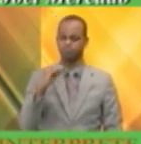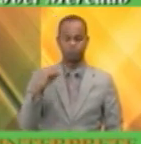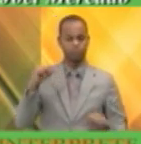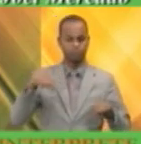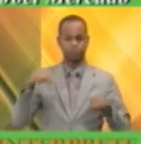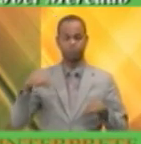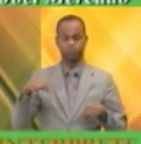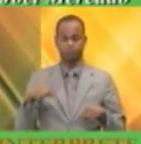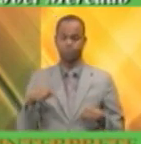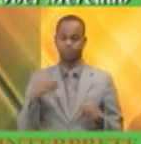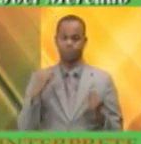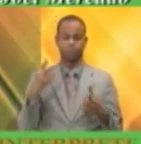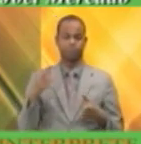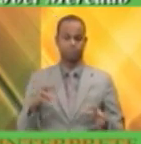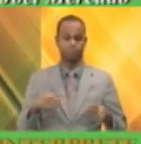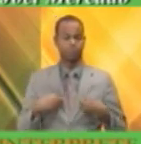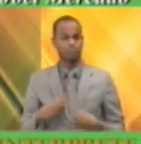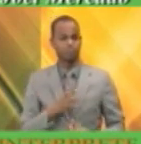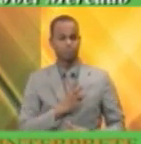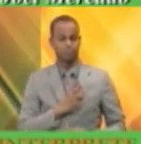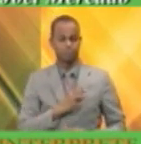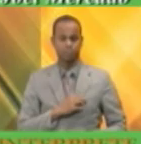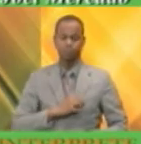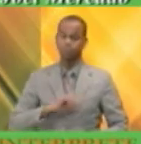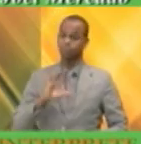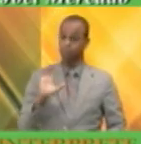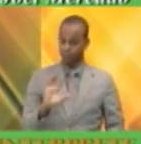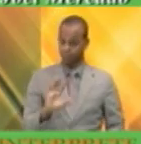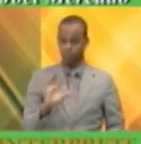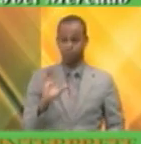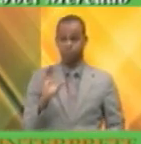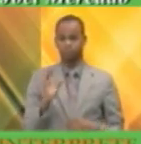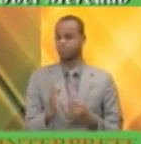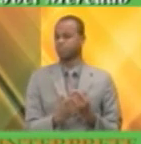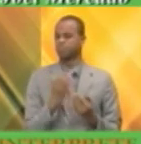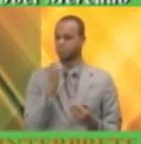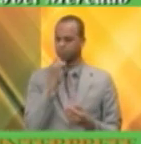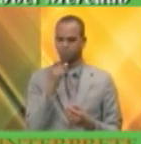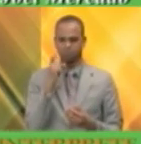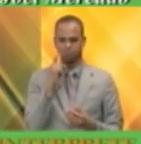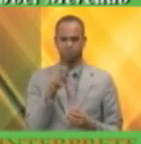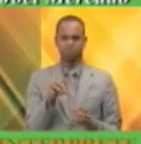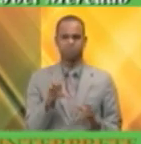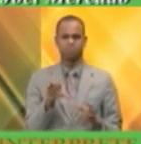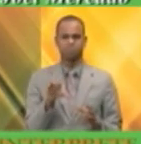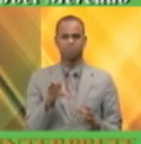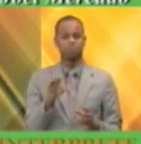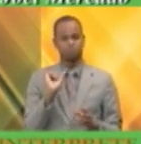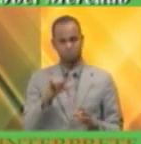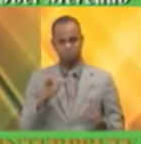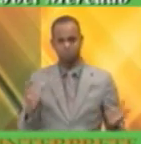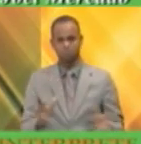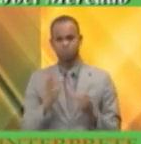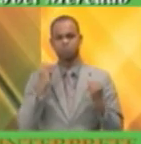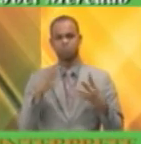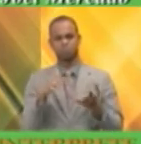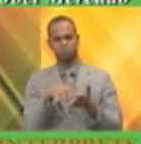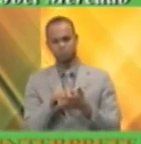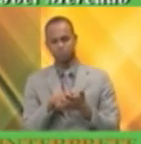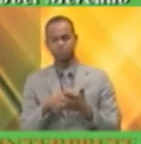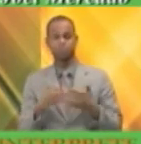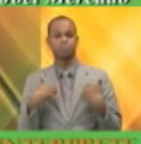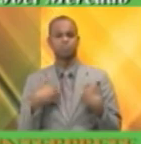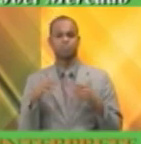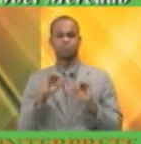aceptación. Claro, casi no se nota la promoción porque esa es una de las debilidades de las tantas que existen en